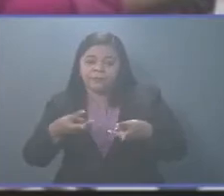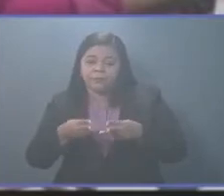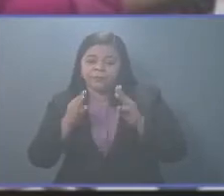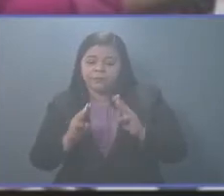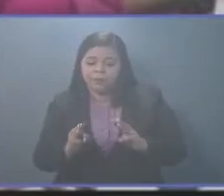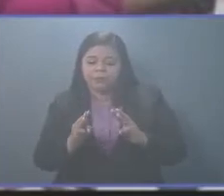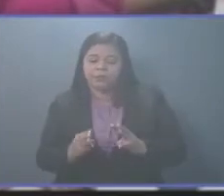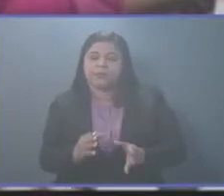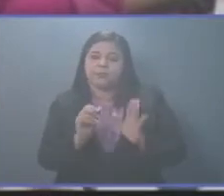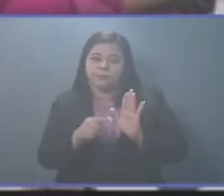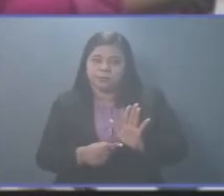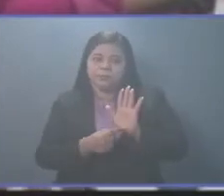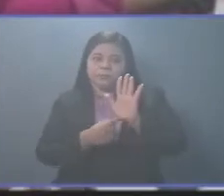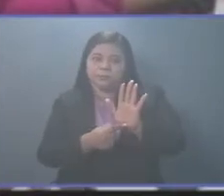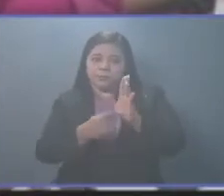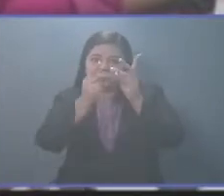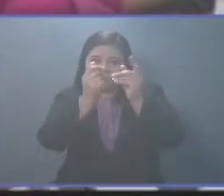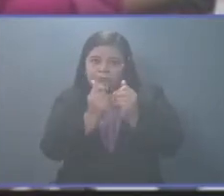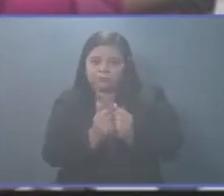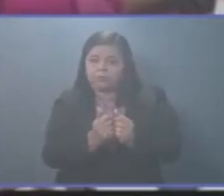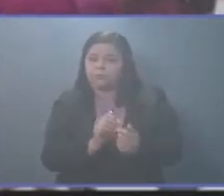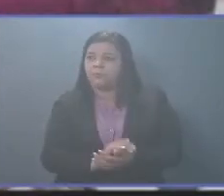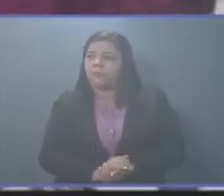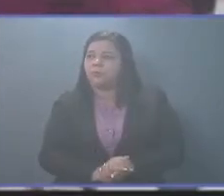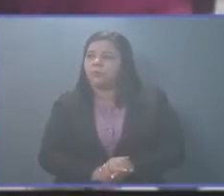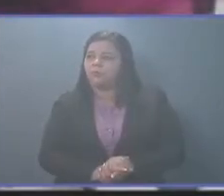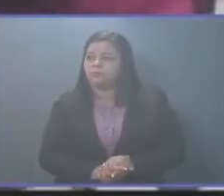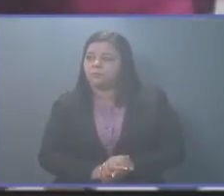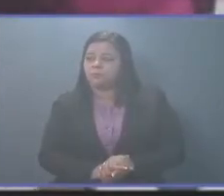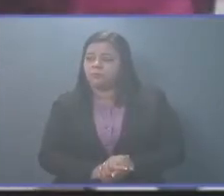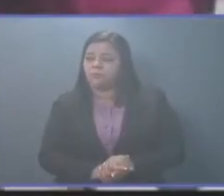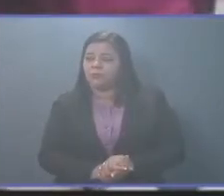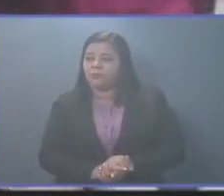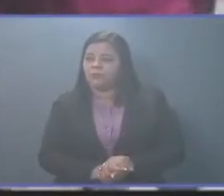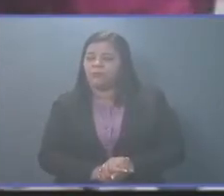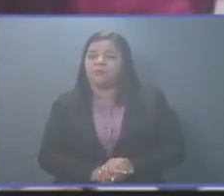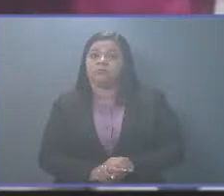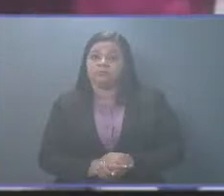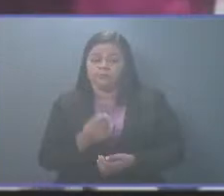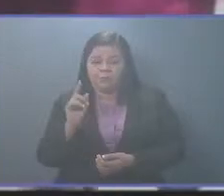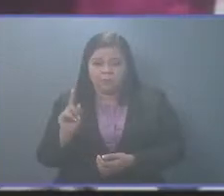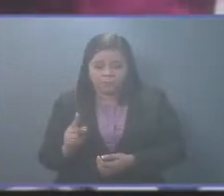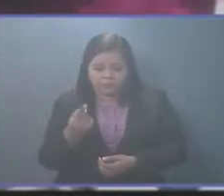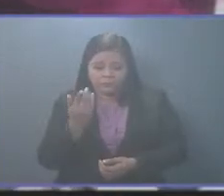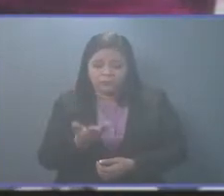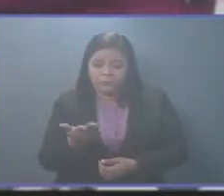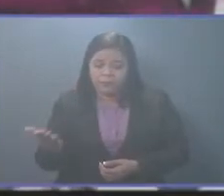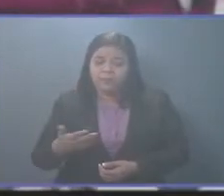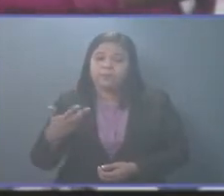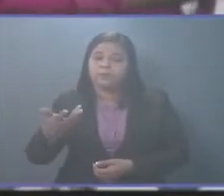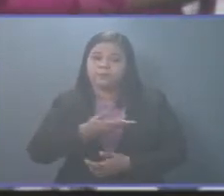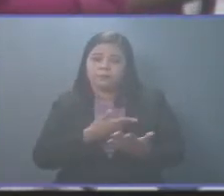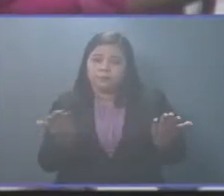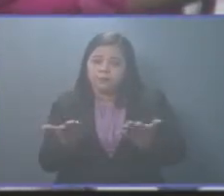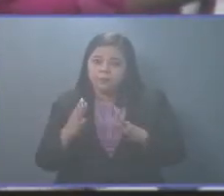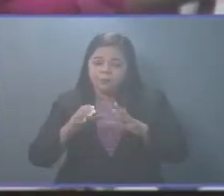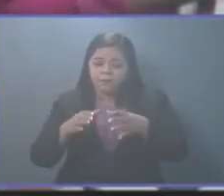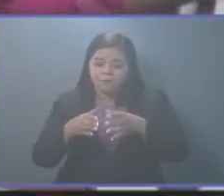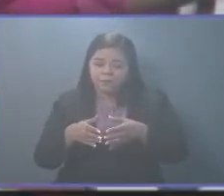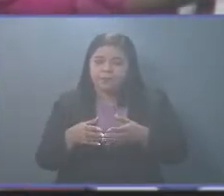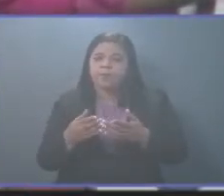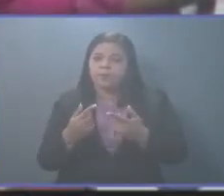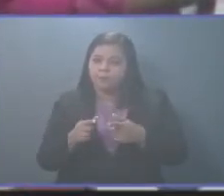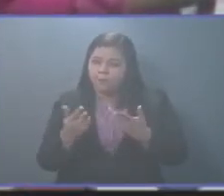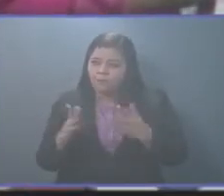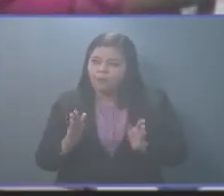de rendición de cuenta y de auditoría. De las primeras acciones que realizamos como comité fue